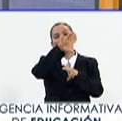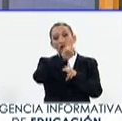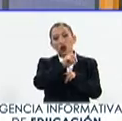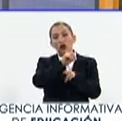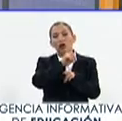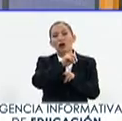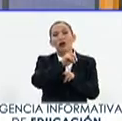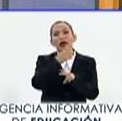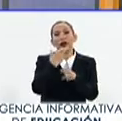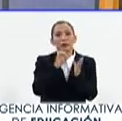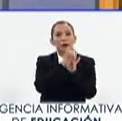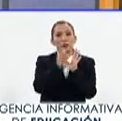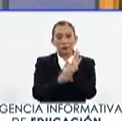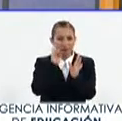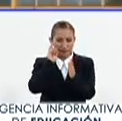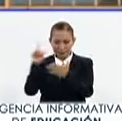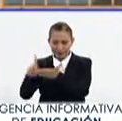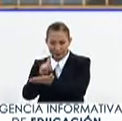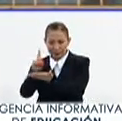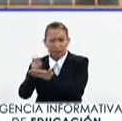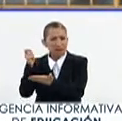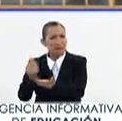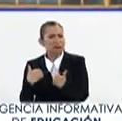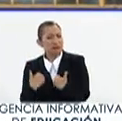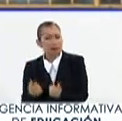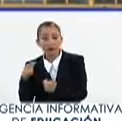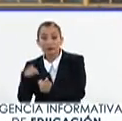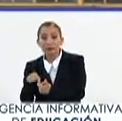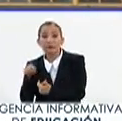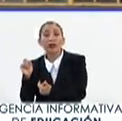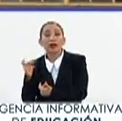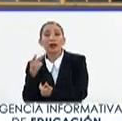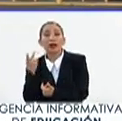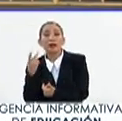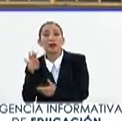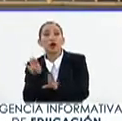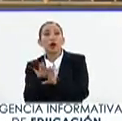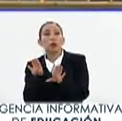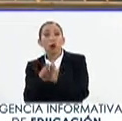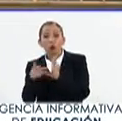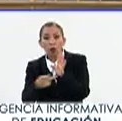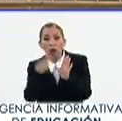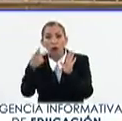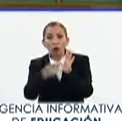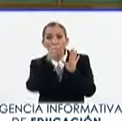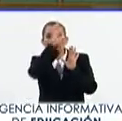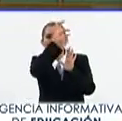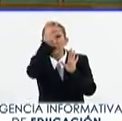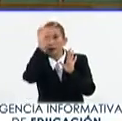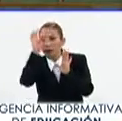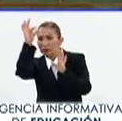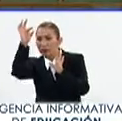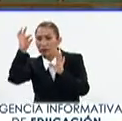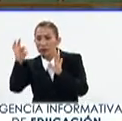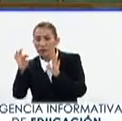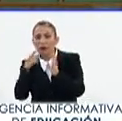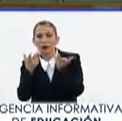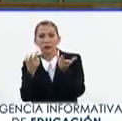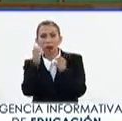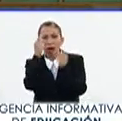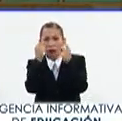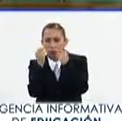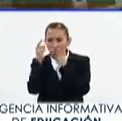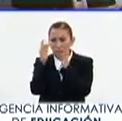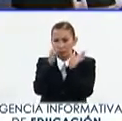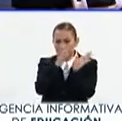adjetivo periódico, si vamos al diccionario, quiere decir que hay algo que se repite en